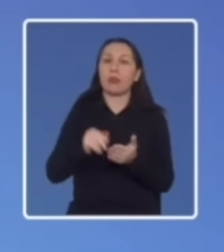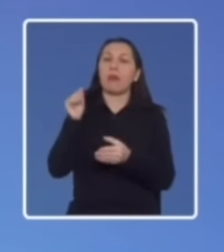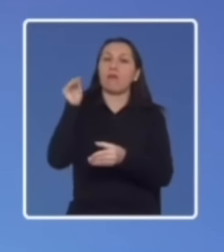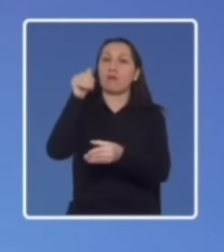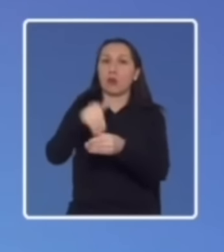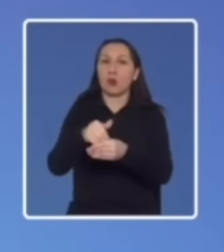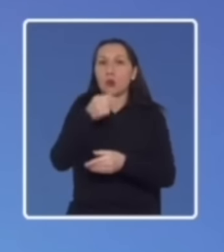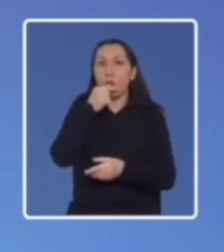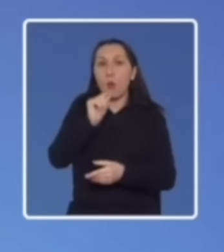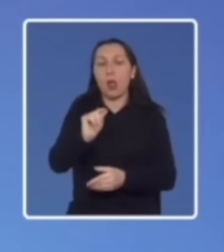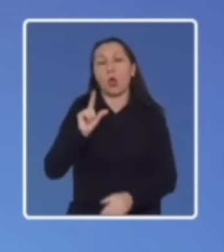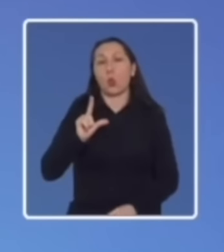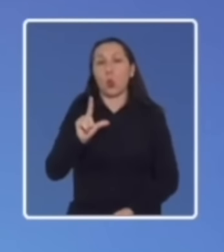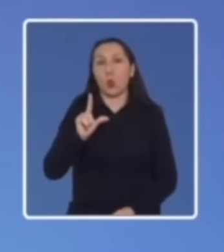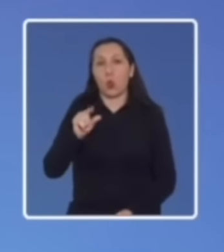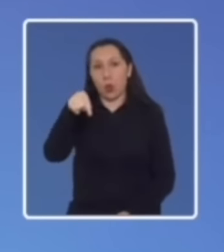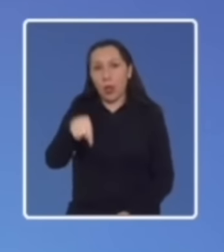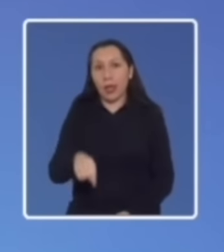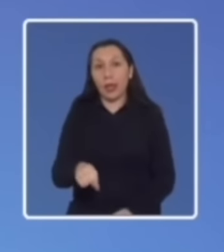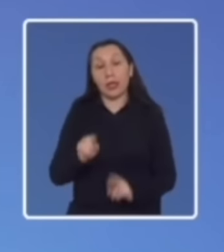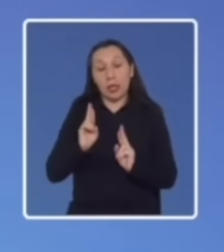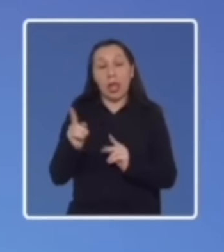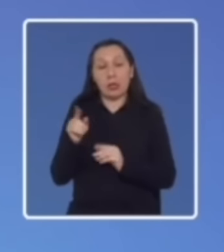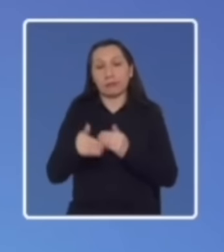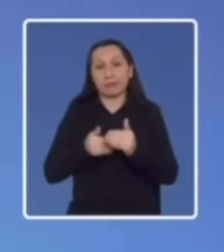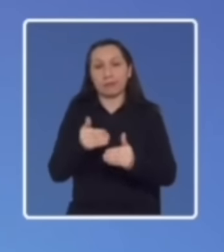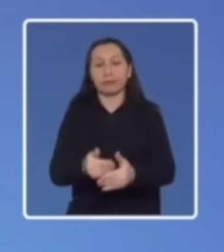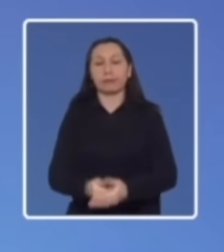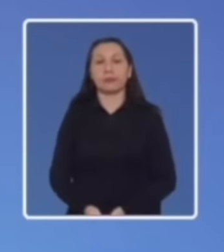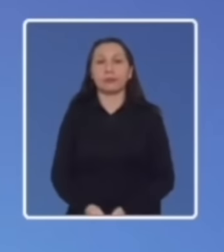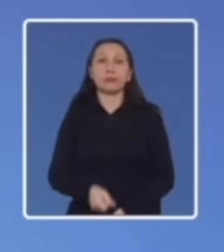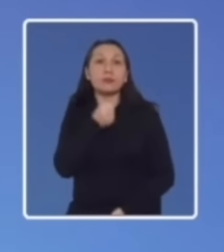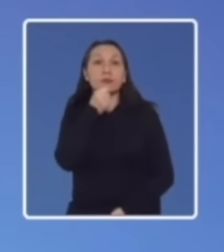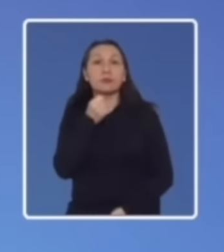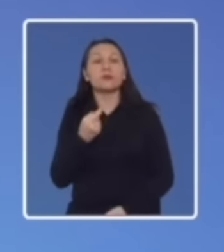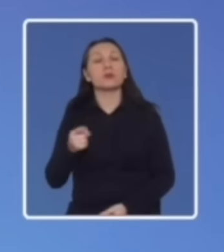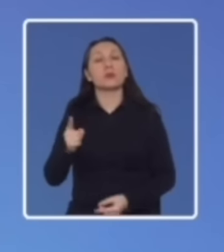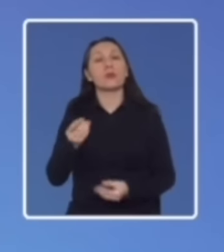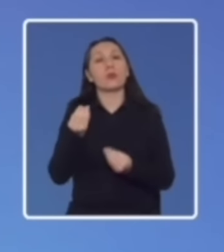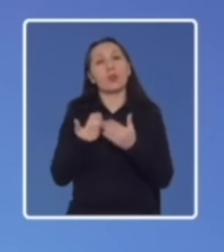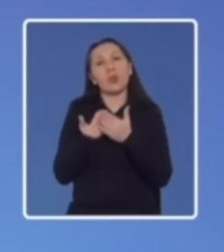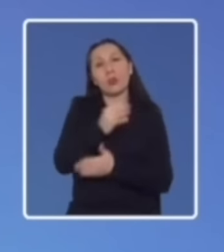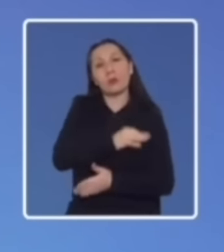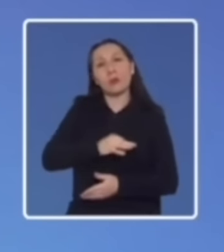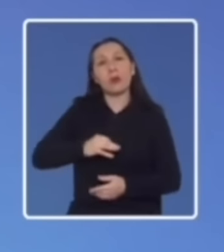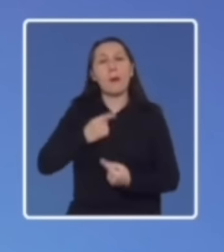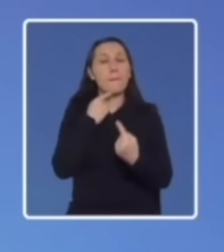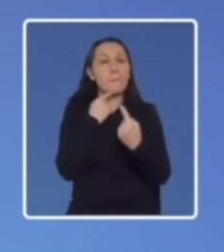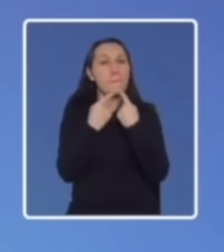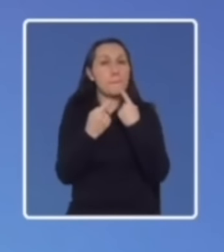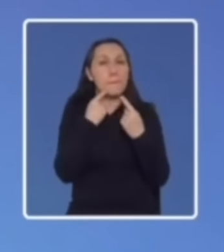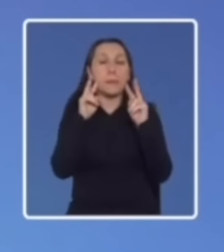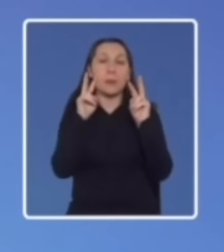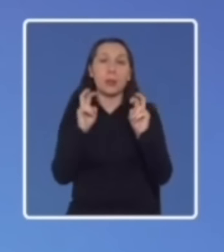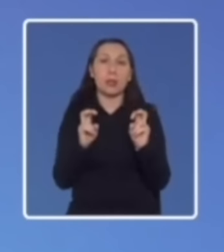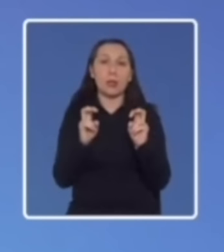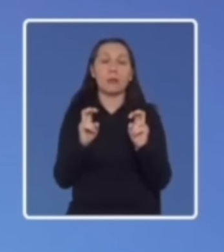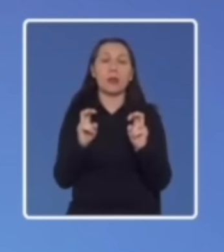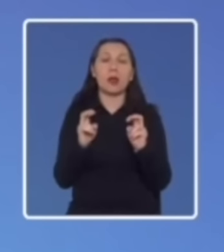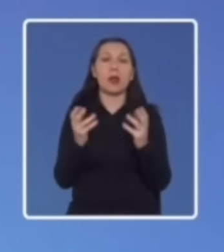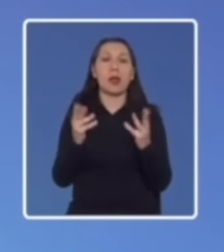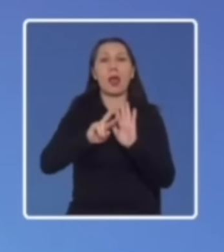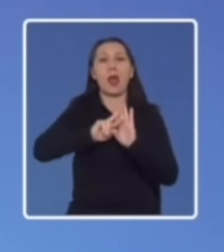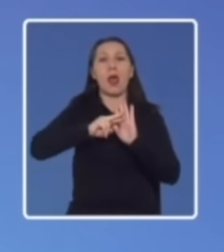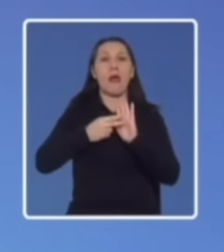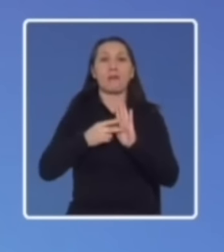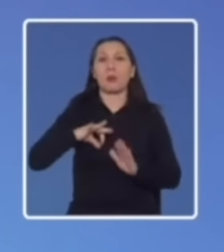se vote dentro del mes de julio Ese es el camino que esto sigue Buenos días ministra quiera consultarle eh en líneas relacionad a la